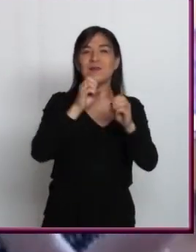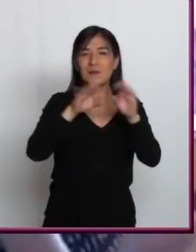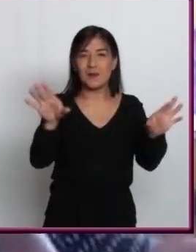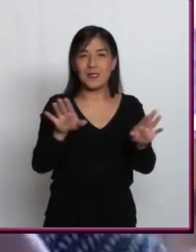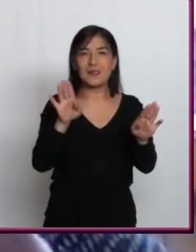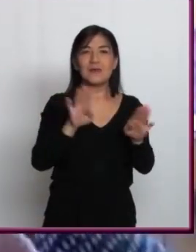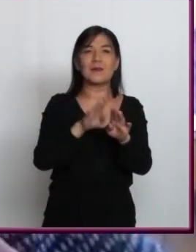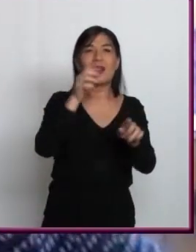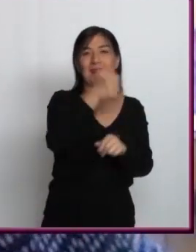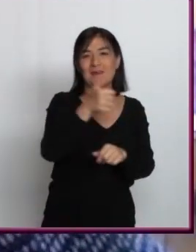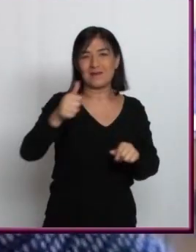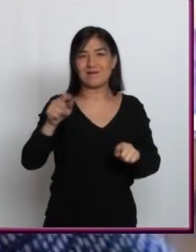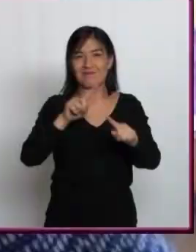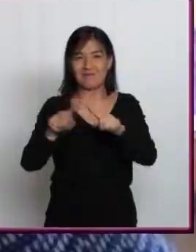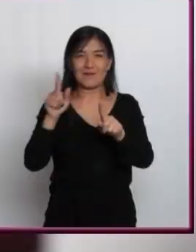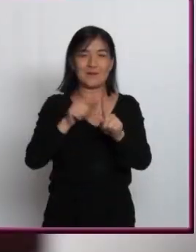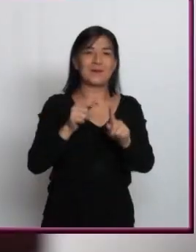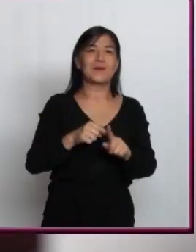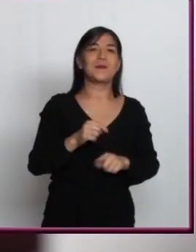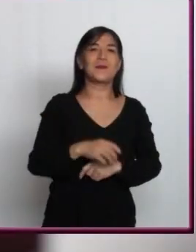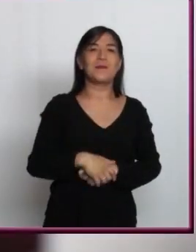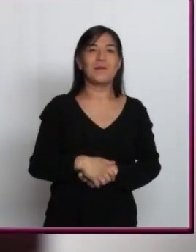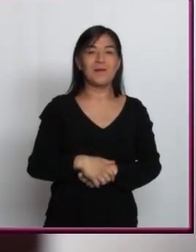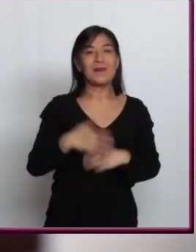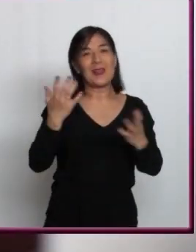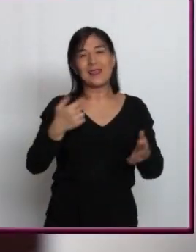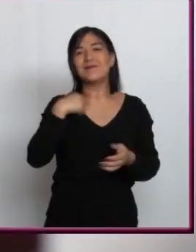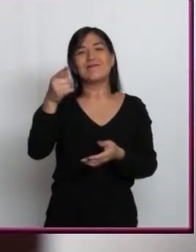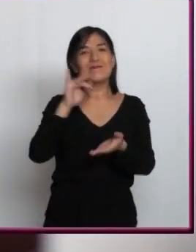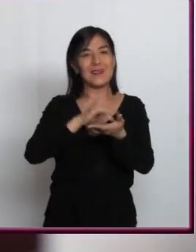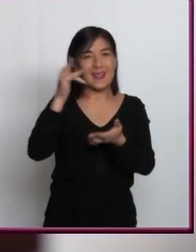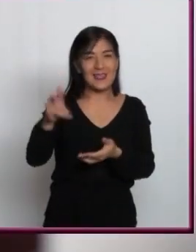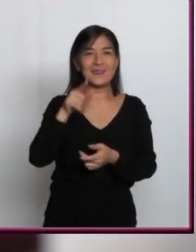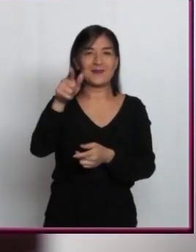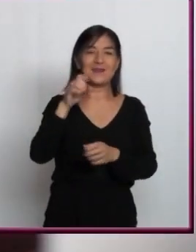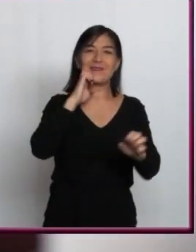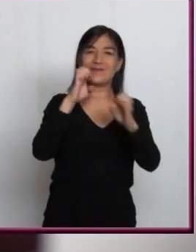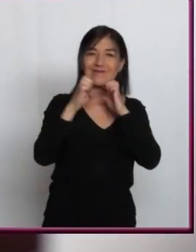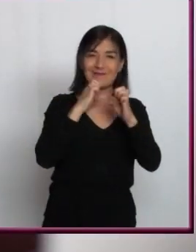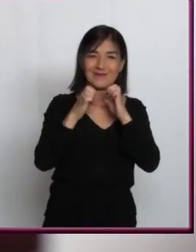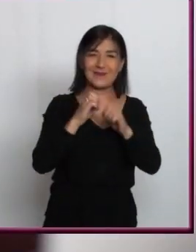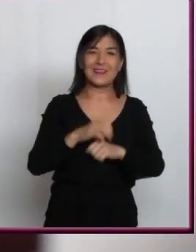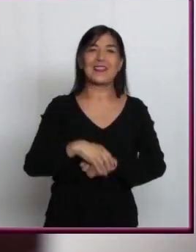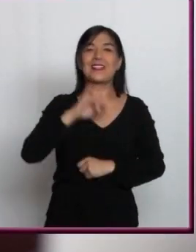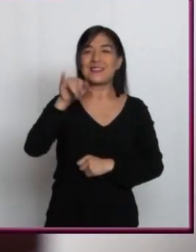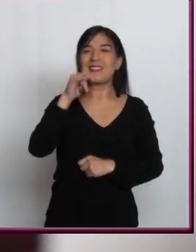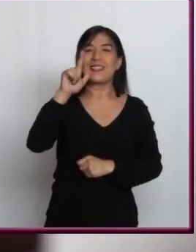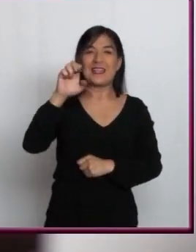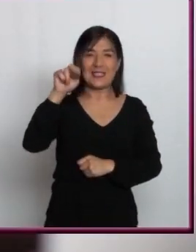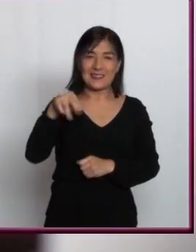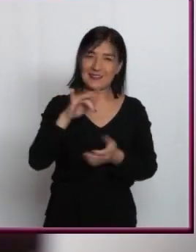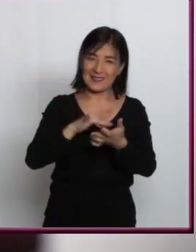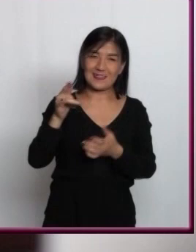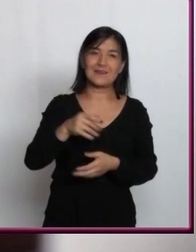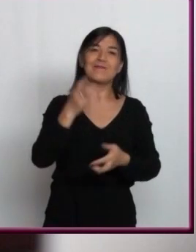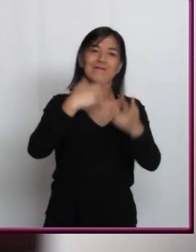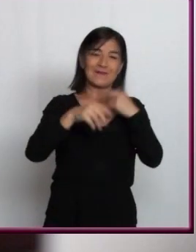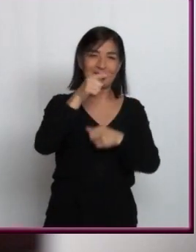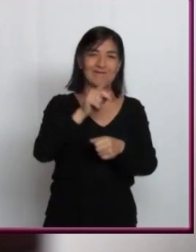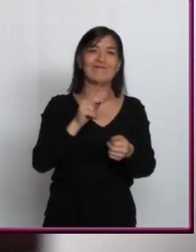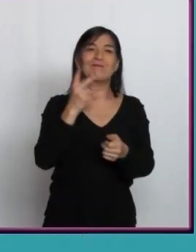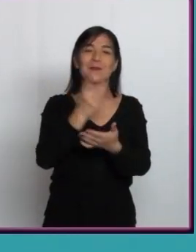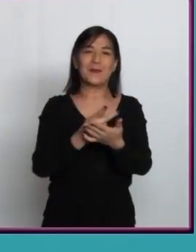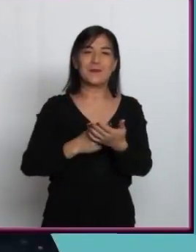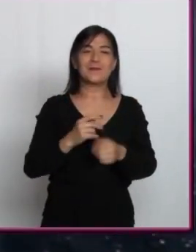atmósfera de diferente color. Pues te agradecemos mucho por esta entrevista, Gilén, de verdad. Y bueno, regresemos con el programa.